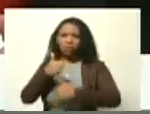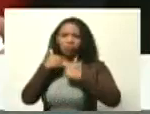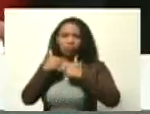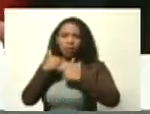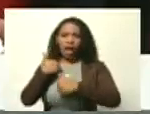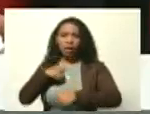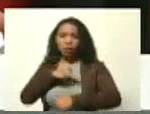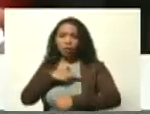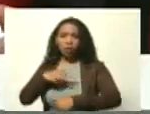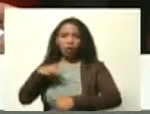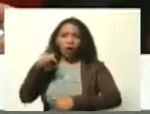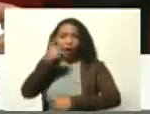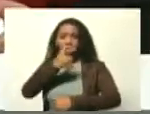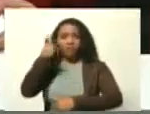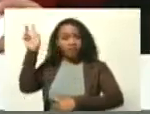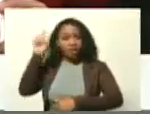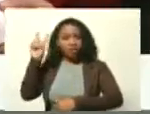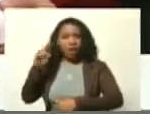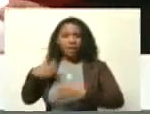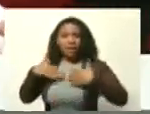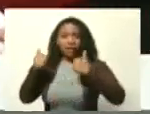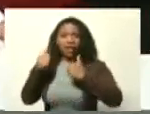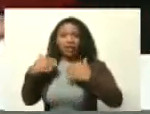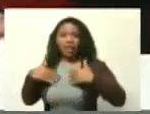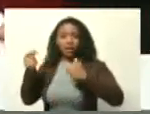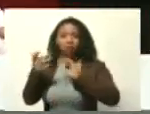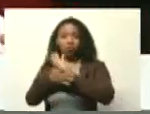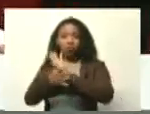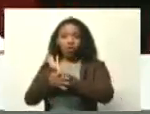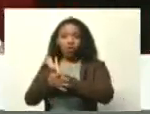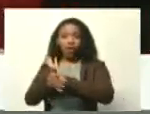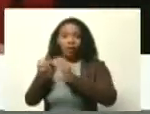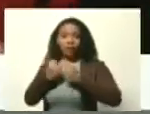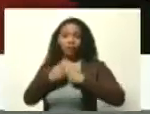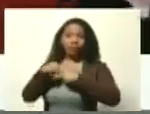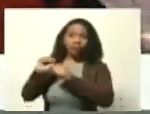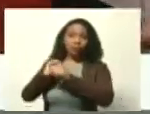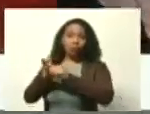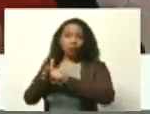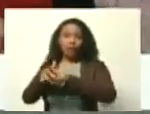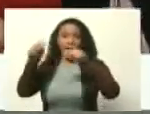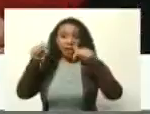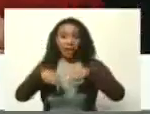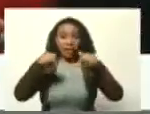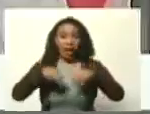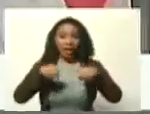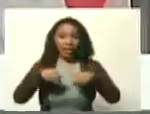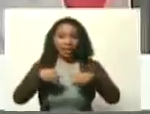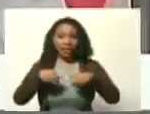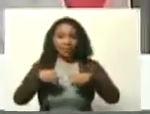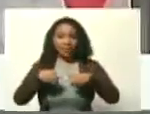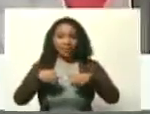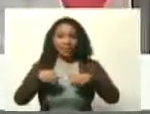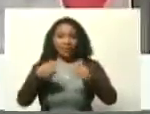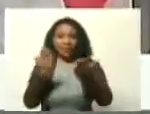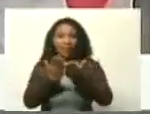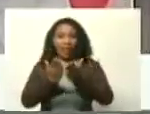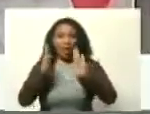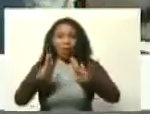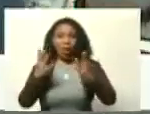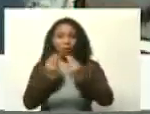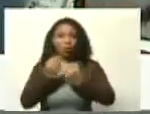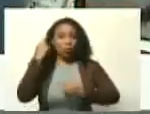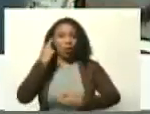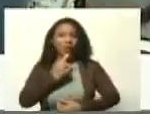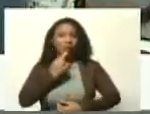nuestros venezolanos, para salvar nuestra salud de este COVID-19. Así es, bueno, y desde acá, desde Francisco Pimentel, con Bolívar,